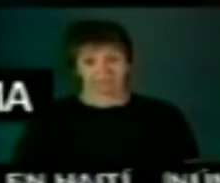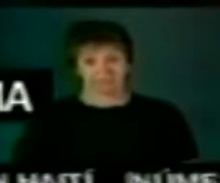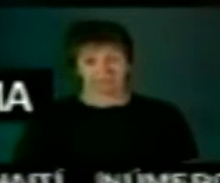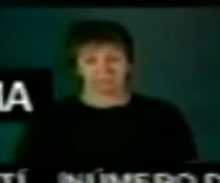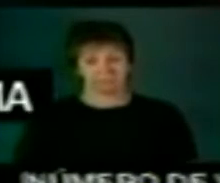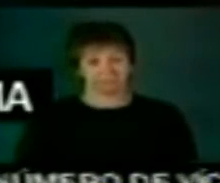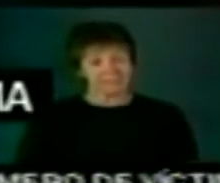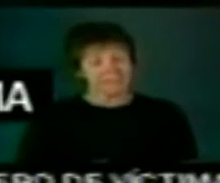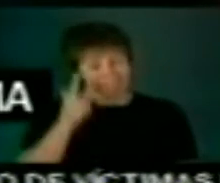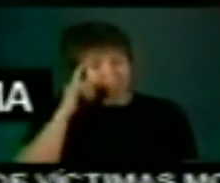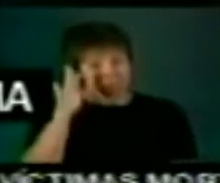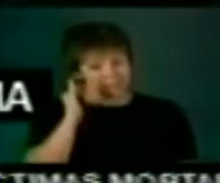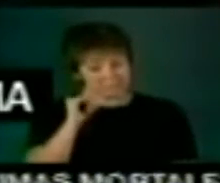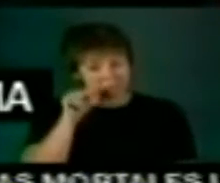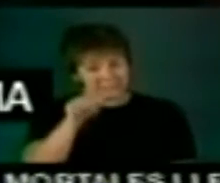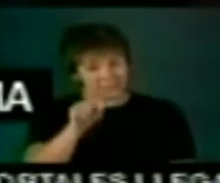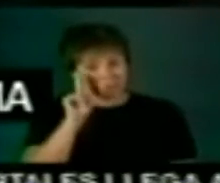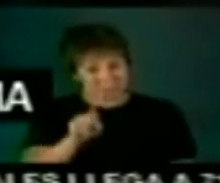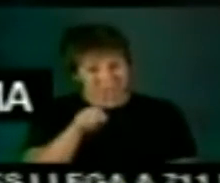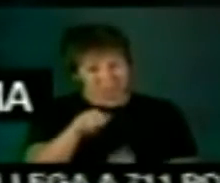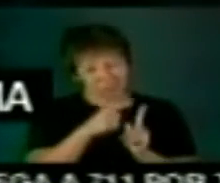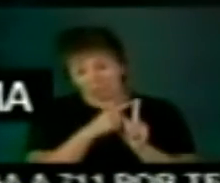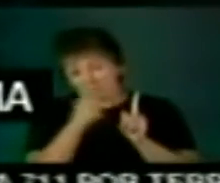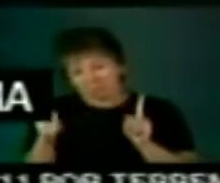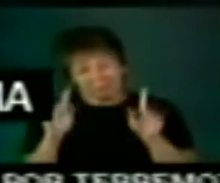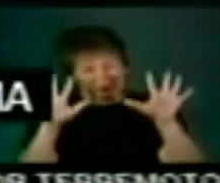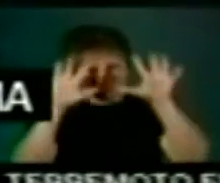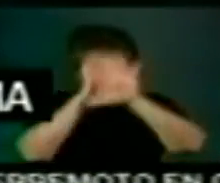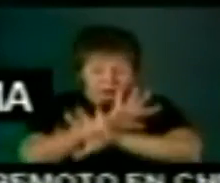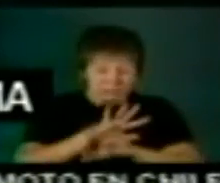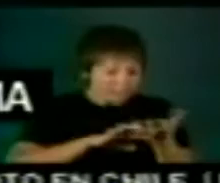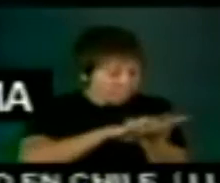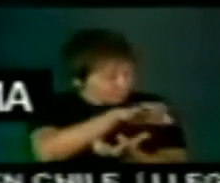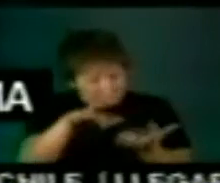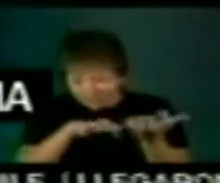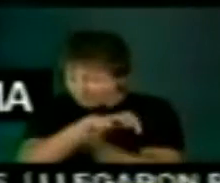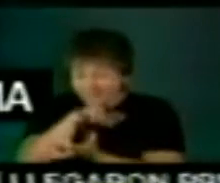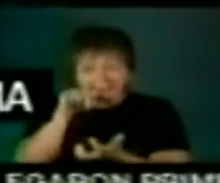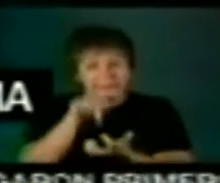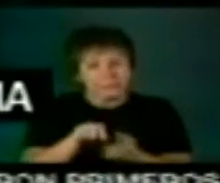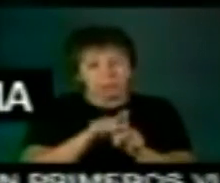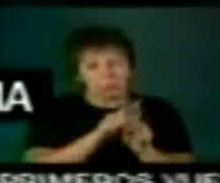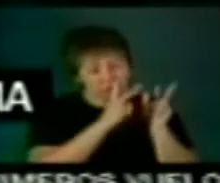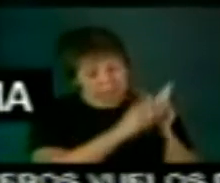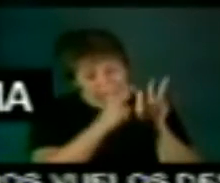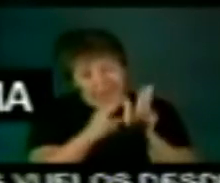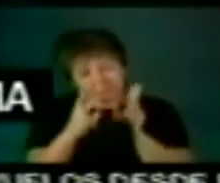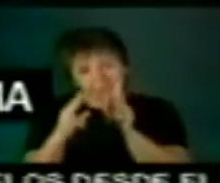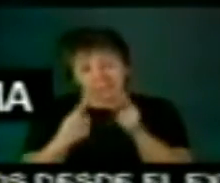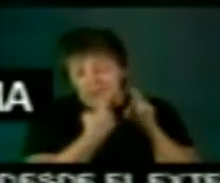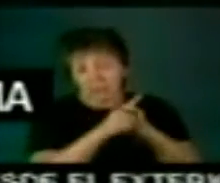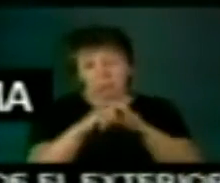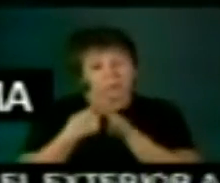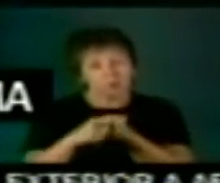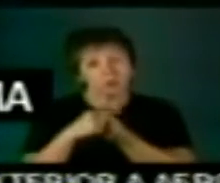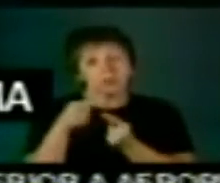Es probable que aquellos eventos y estas confusiones hayan postergado demasiado la discusión franca sobre